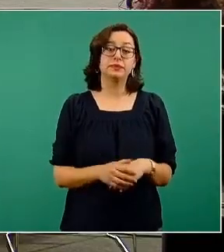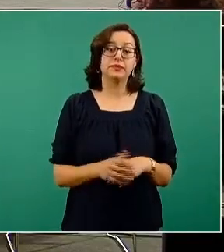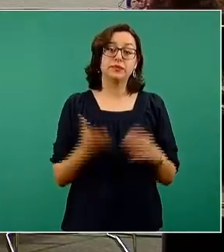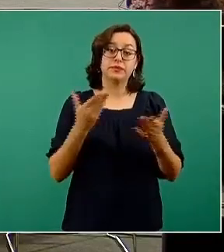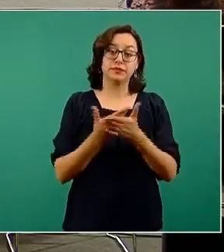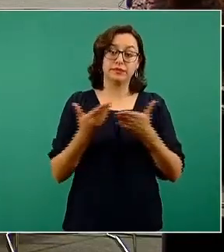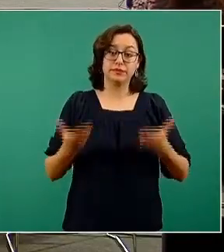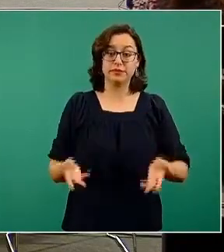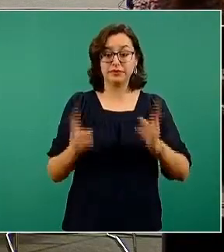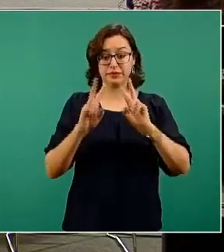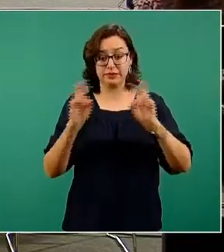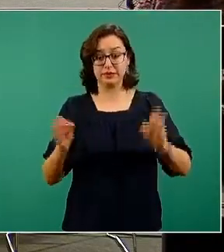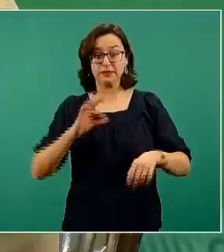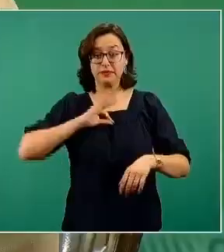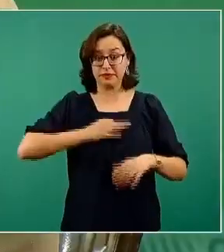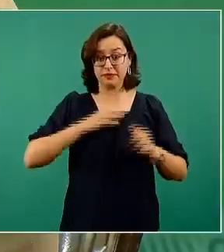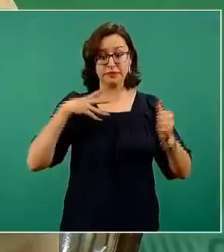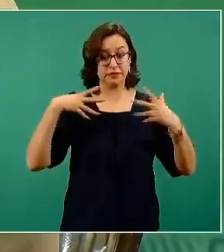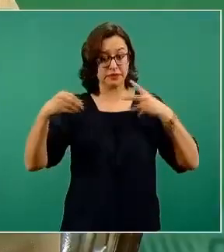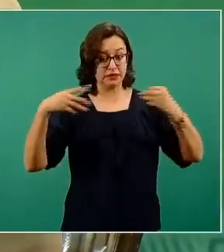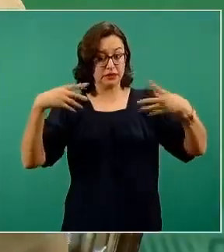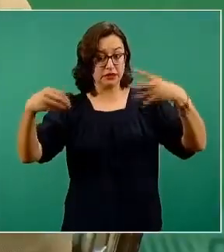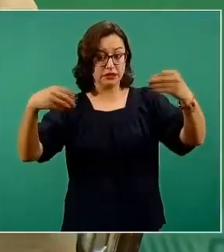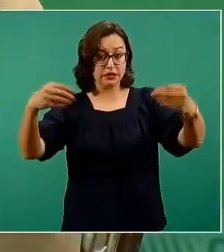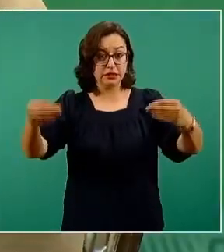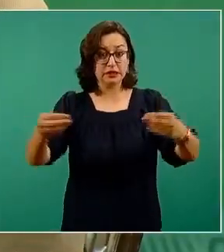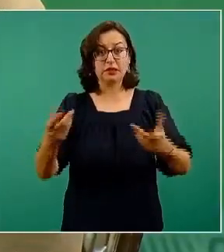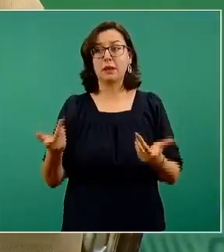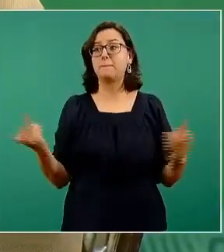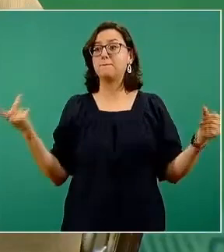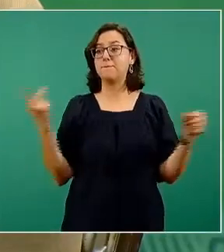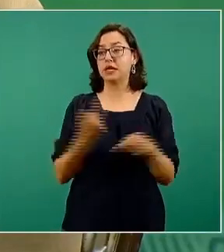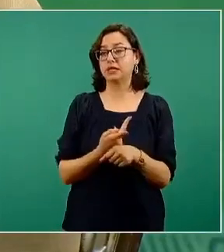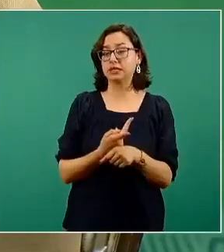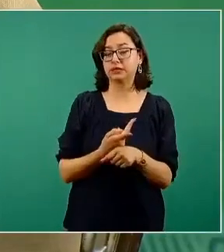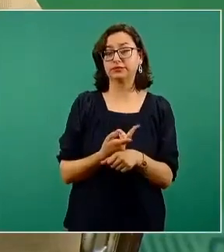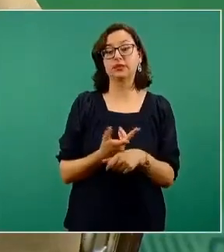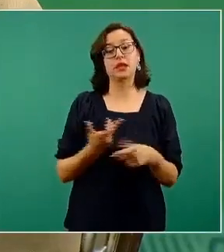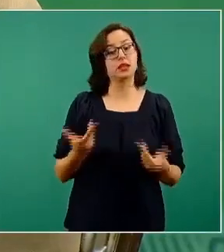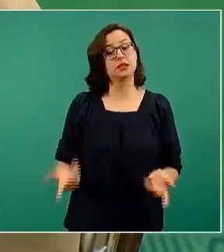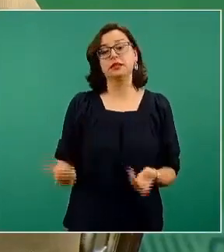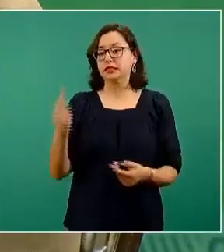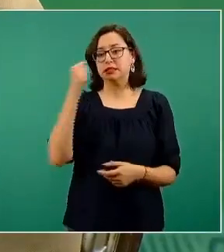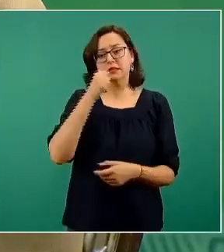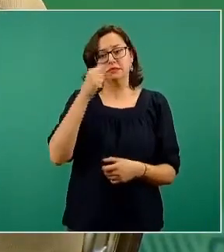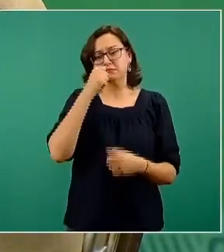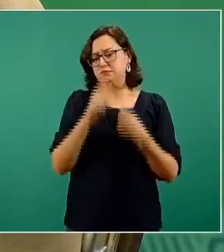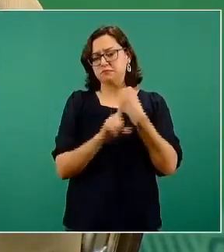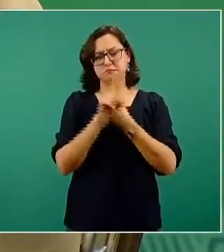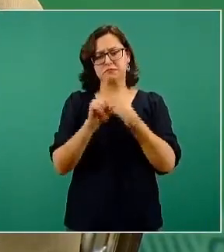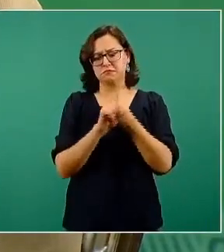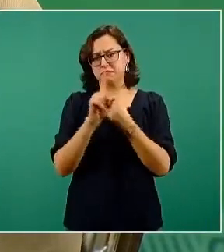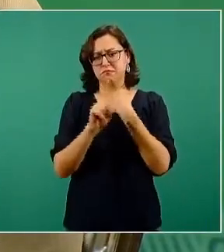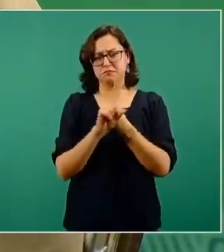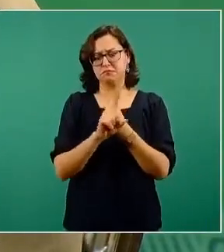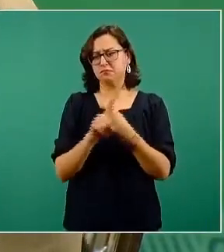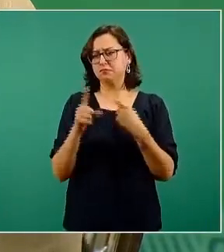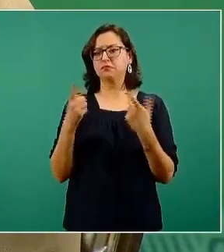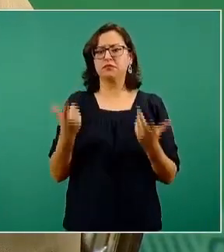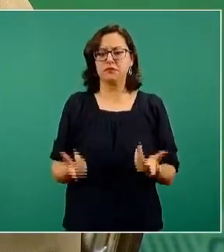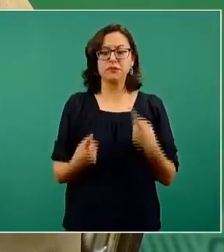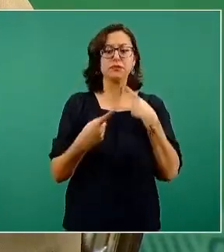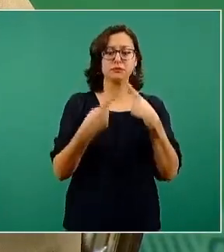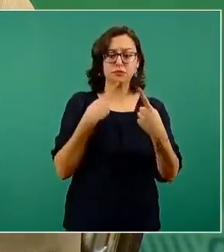creo que los ejemplos que pones, digo, para la pandemia en general siempre hubo esta percepción y digo, hubo mucho